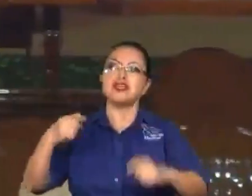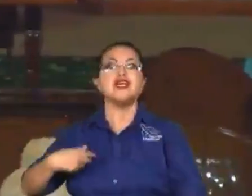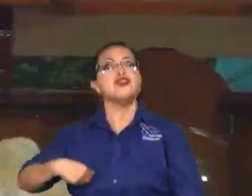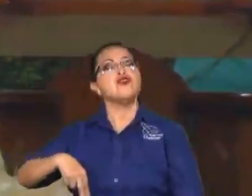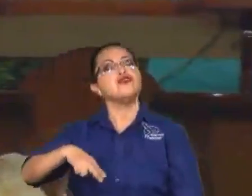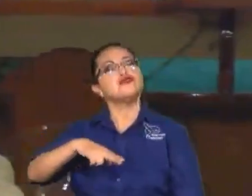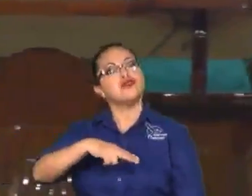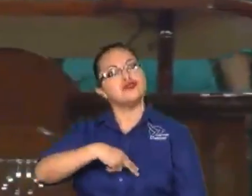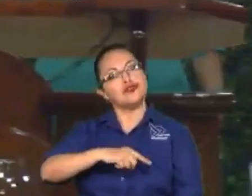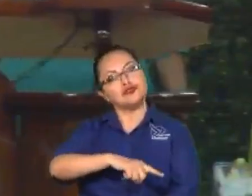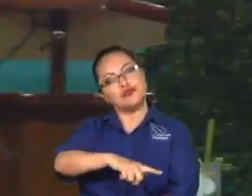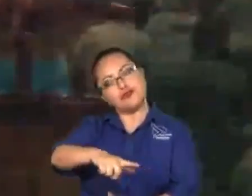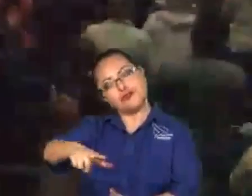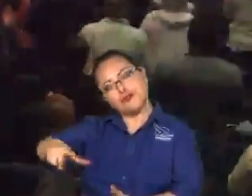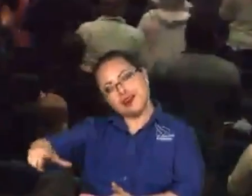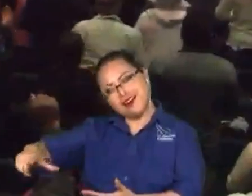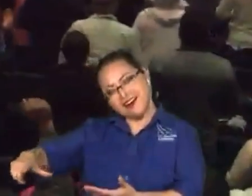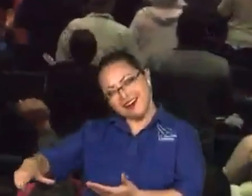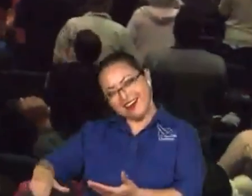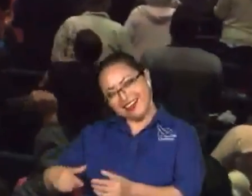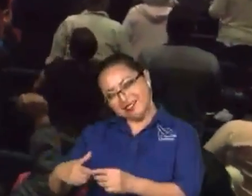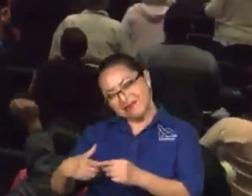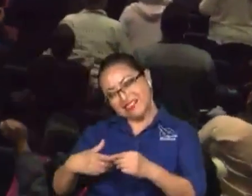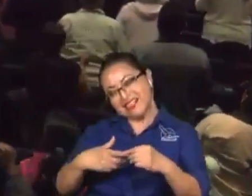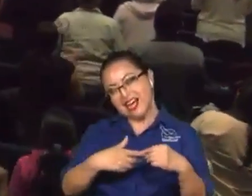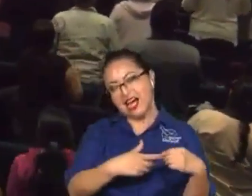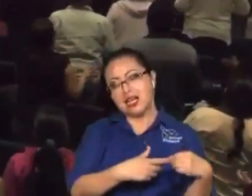campamento celestial.